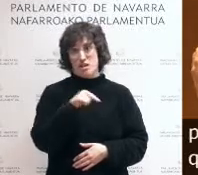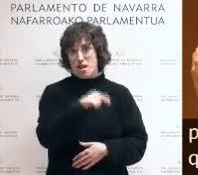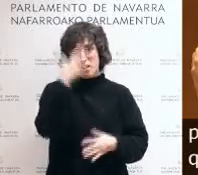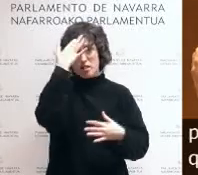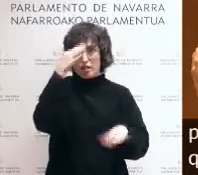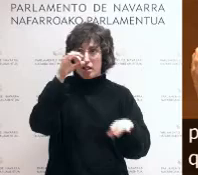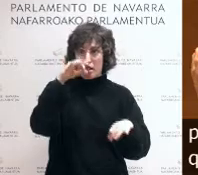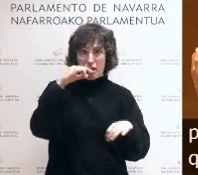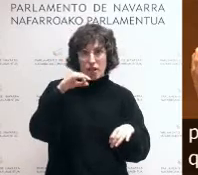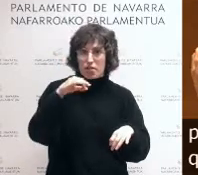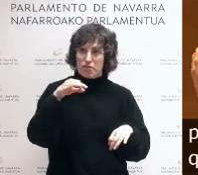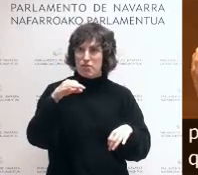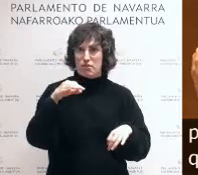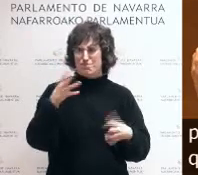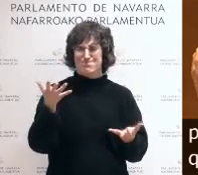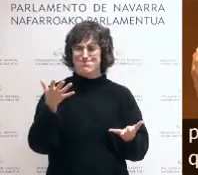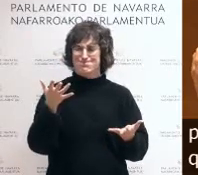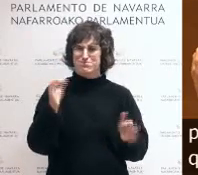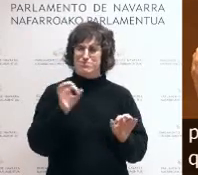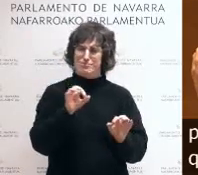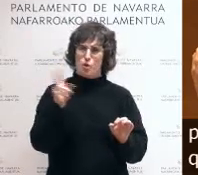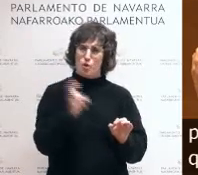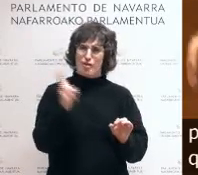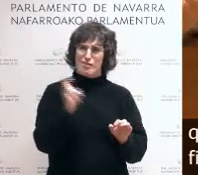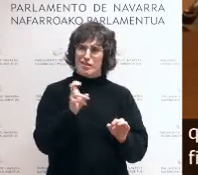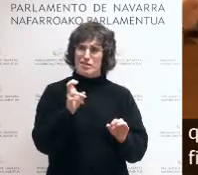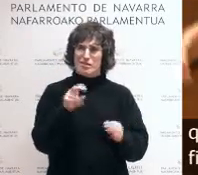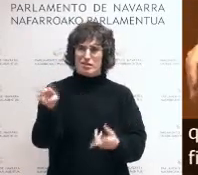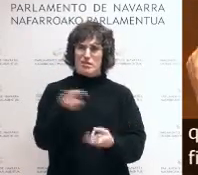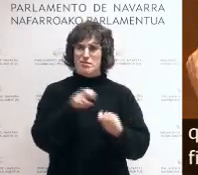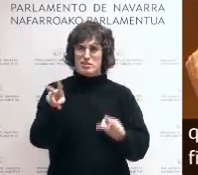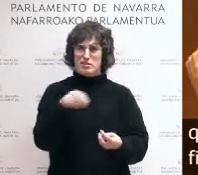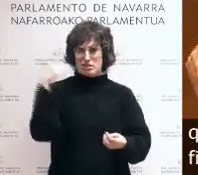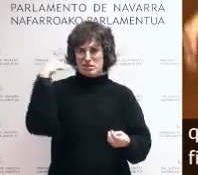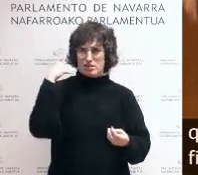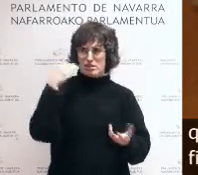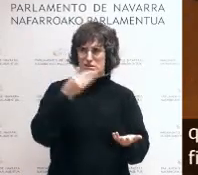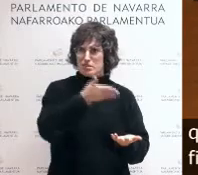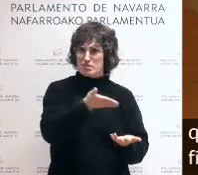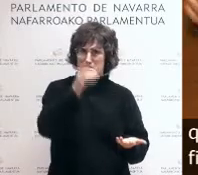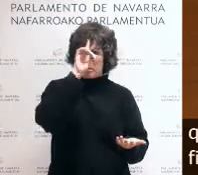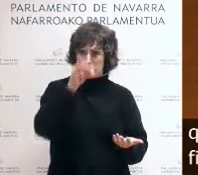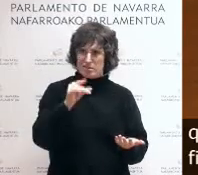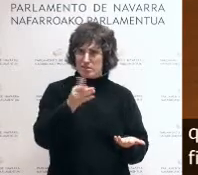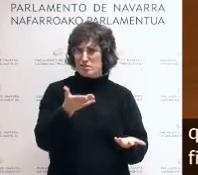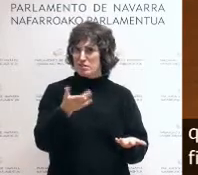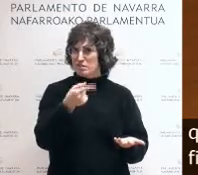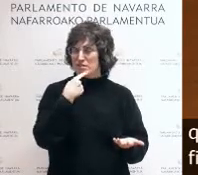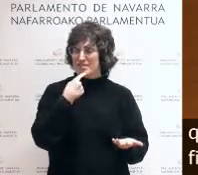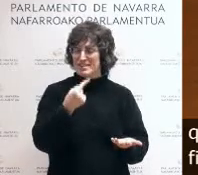tiene respecto de la utilidad de la fiscalidad foral. Decían o ponían ejemplos de cómo los ingresos